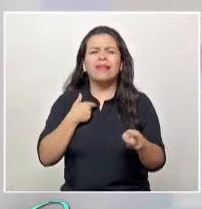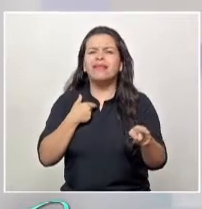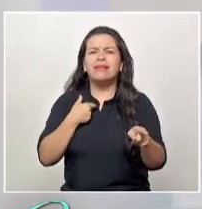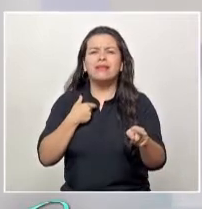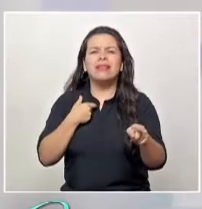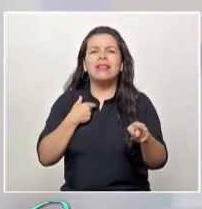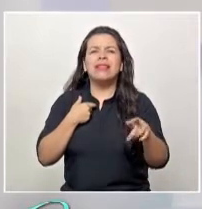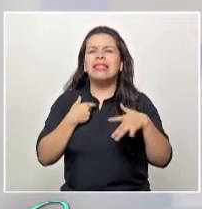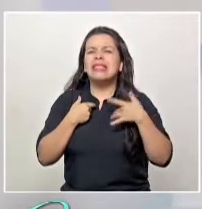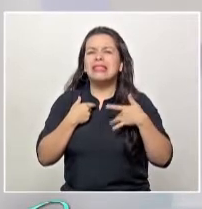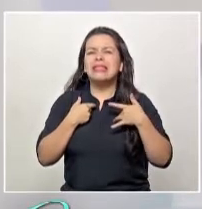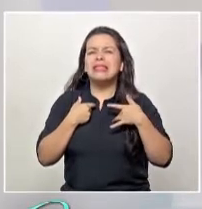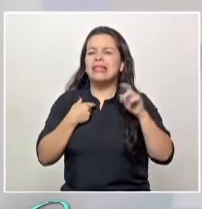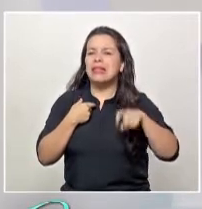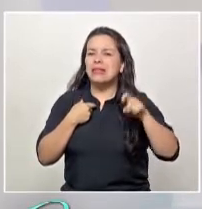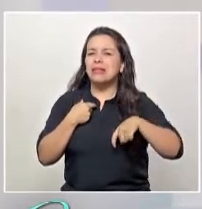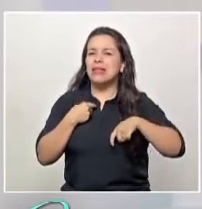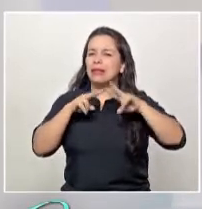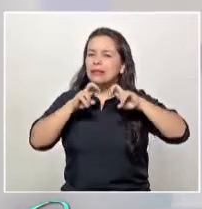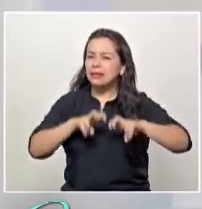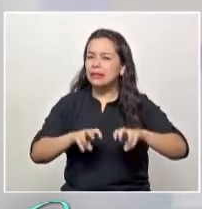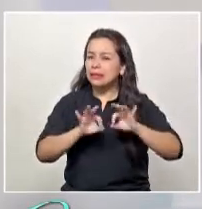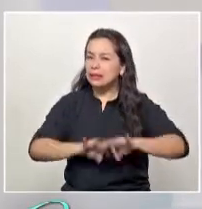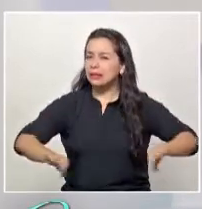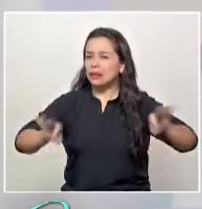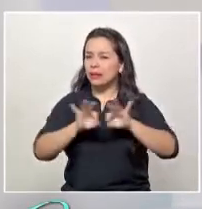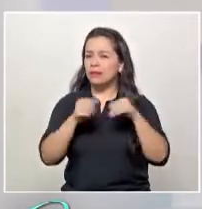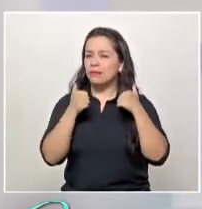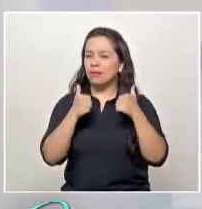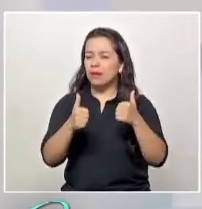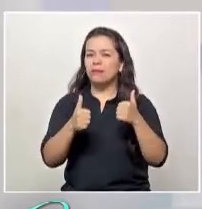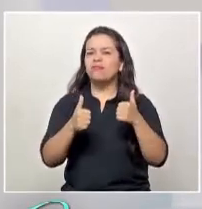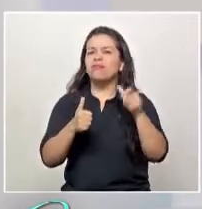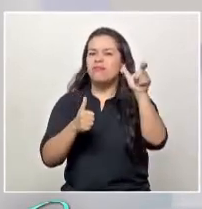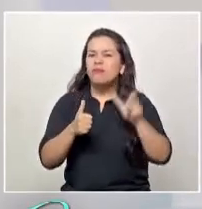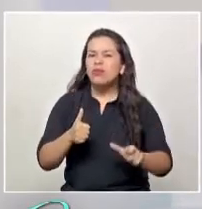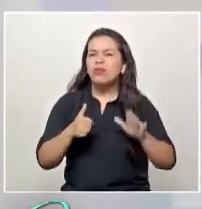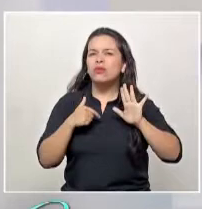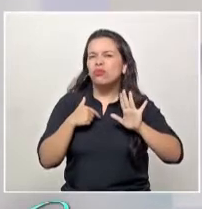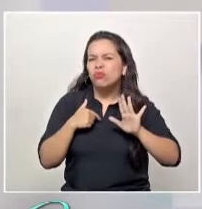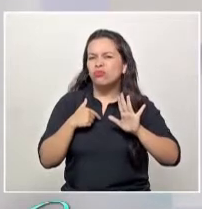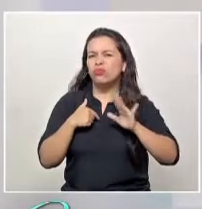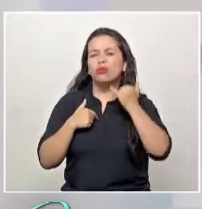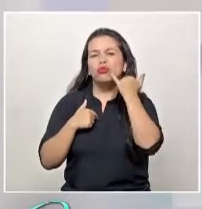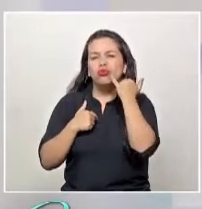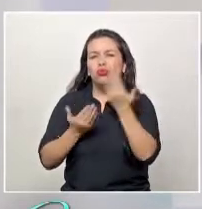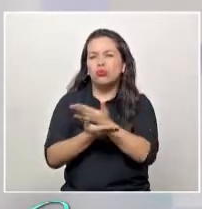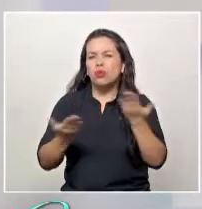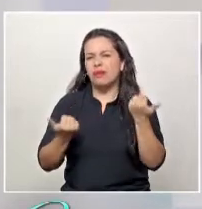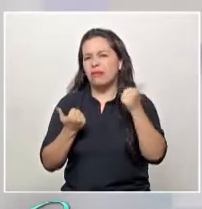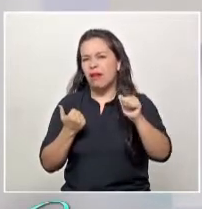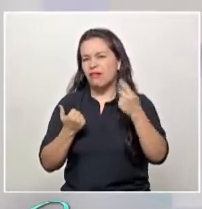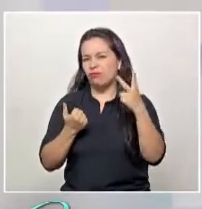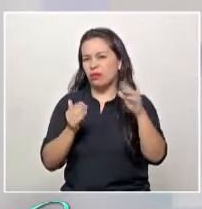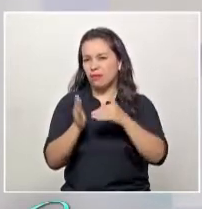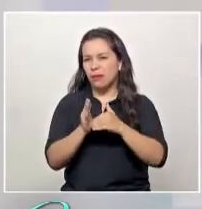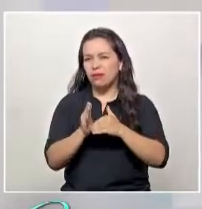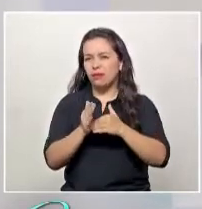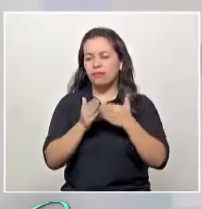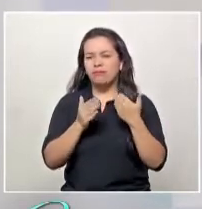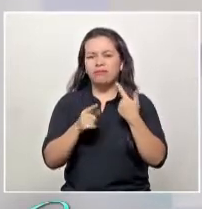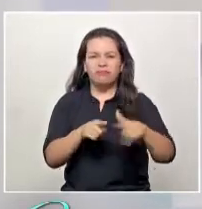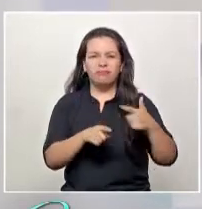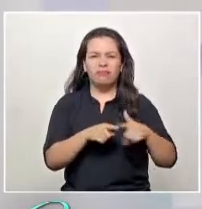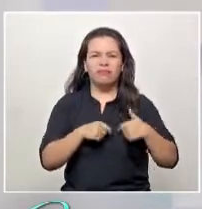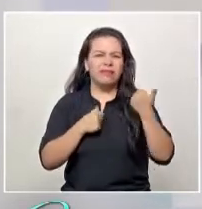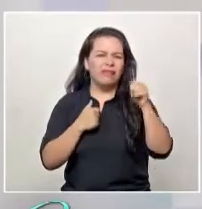que estudiarlo muy bien. Lo primero, un parcial de orina es un examen que vale 10 o 12 mil pesos y le dice a uno 15 cosas. Entonces, un parcial de